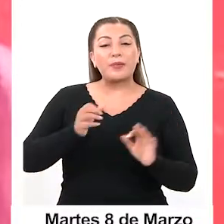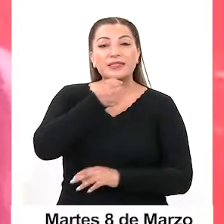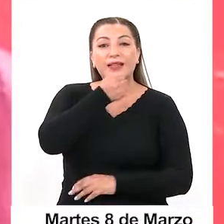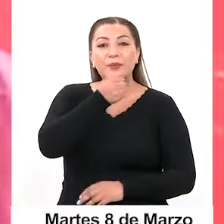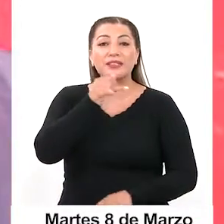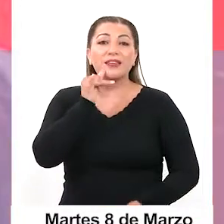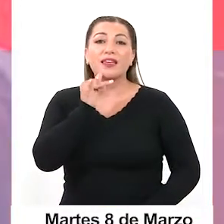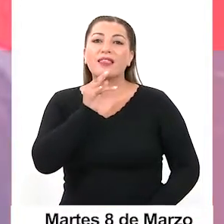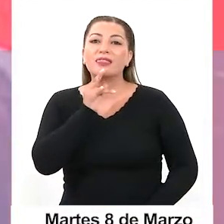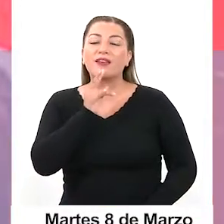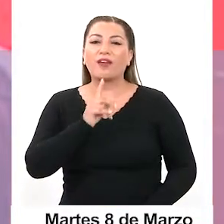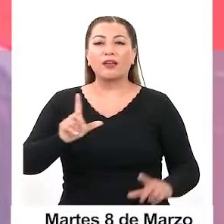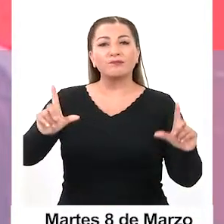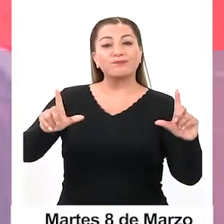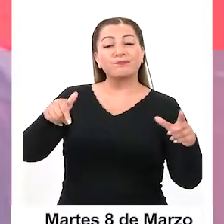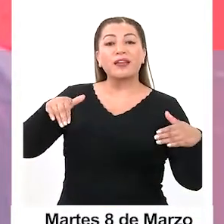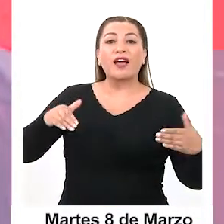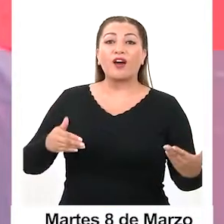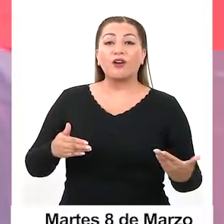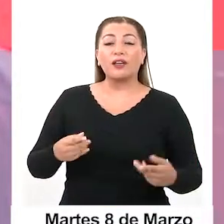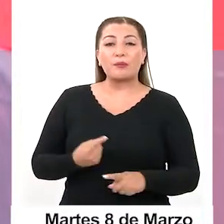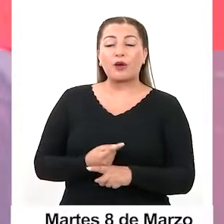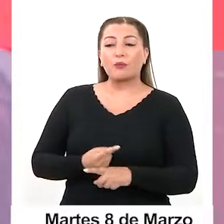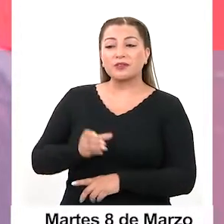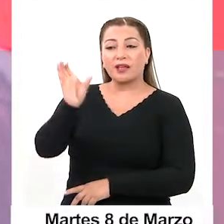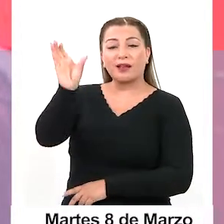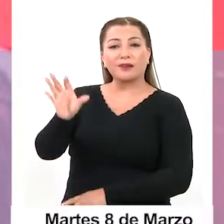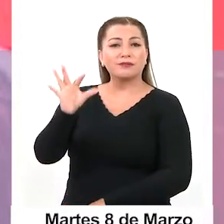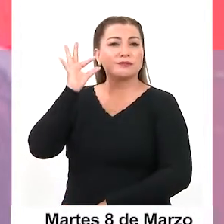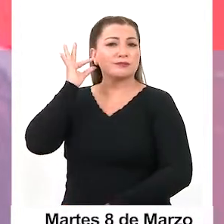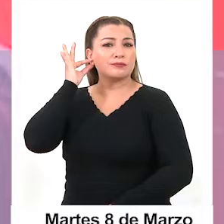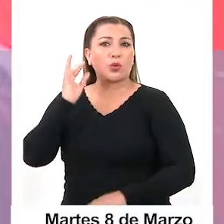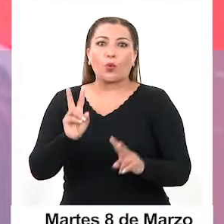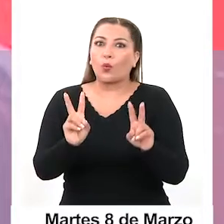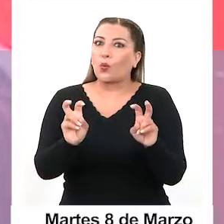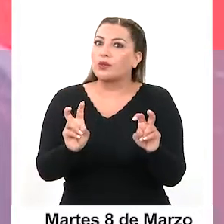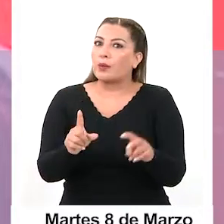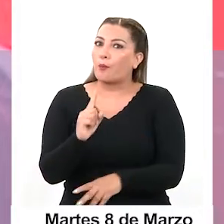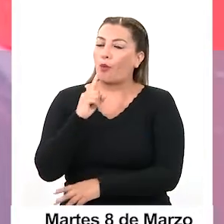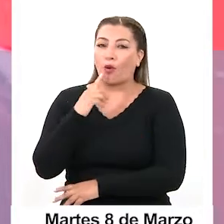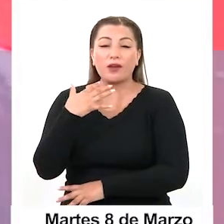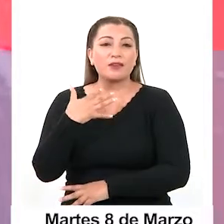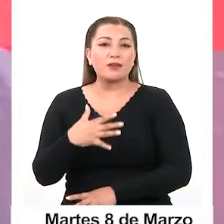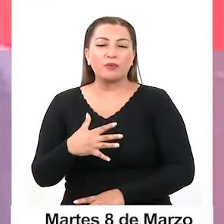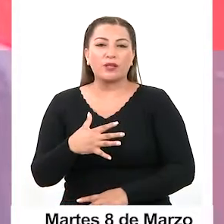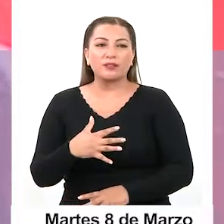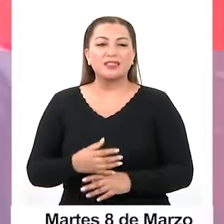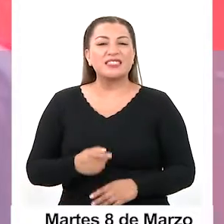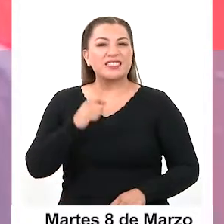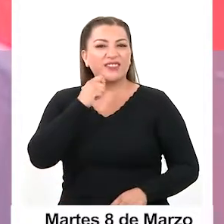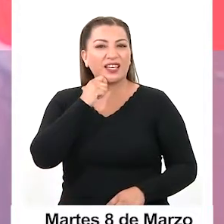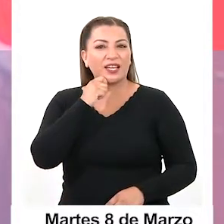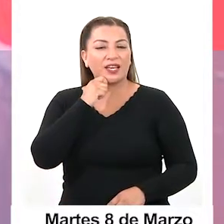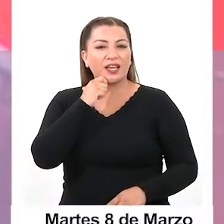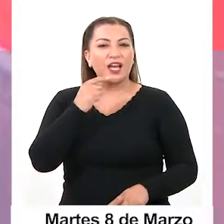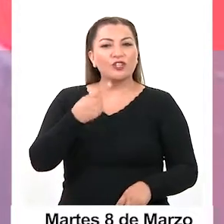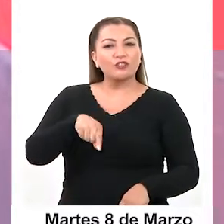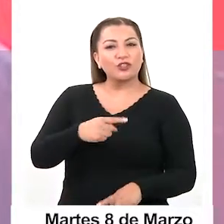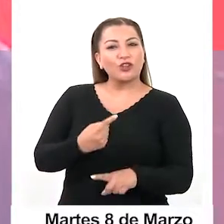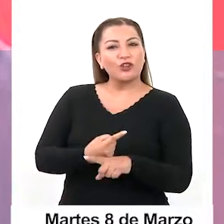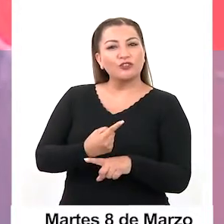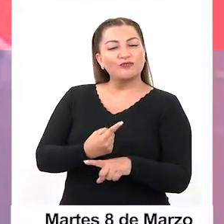Especial de prensa en Iquique Televisión en esta oportunidad para hablar de un tema muy relevante. Tenemos que hablar de